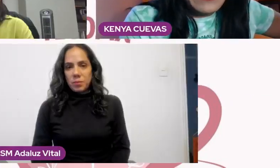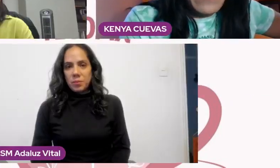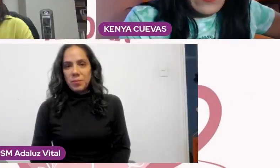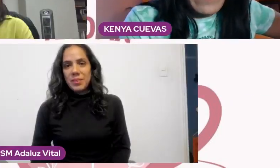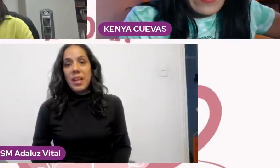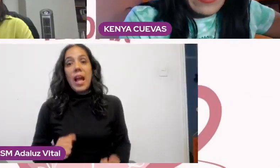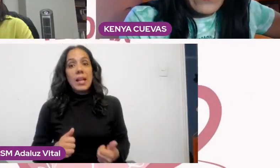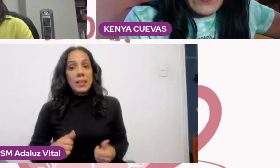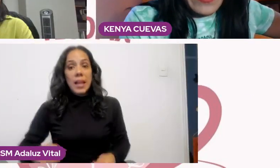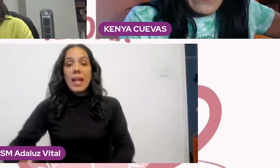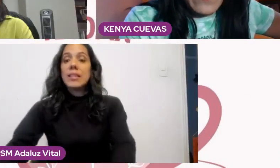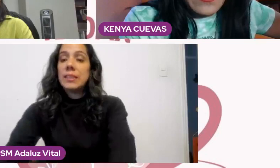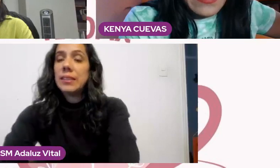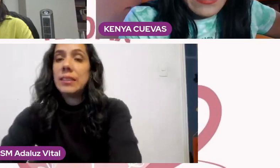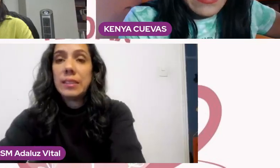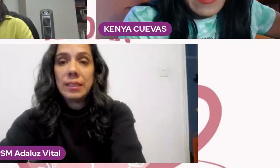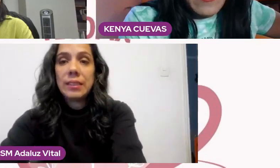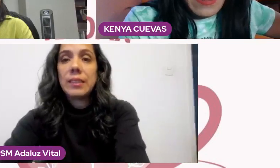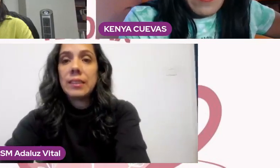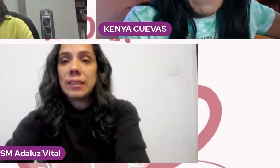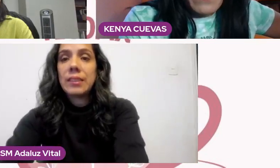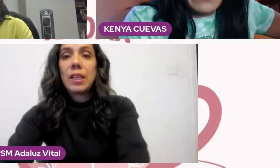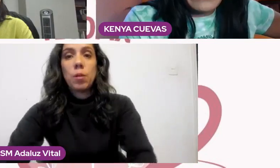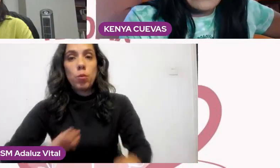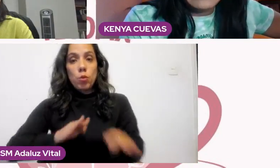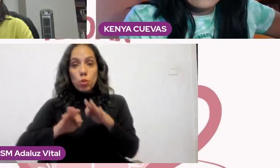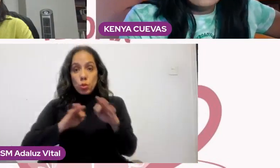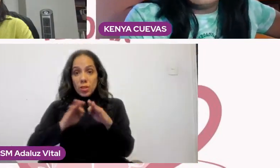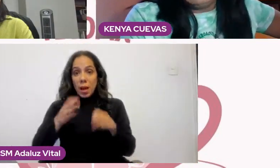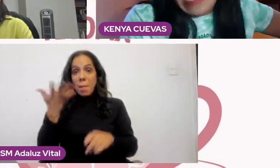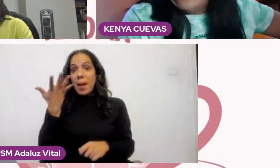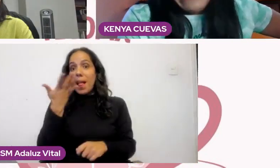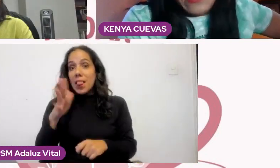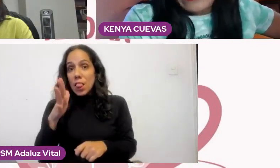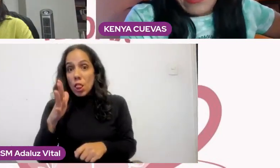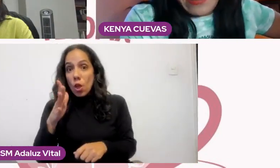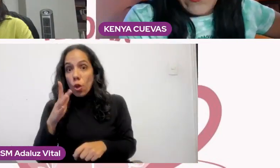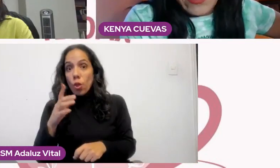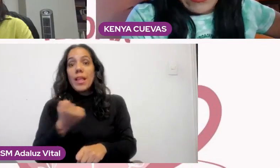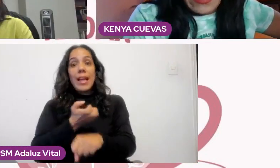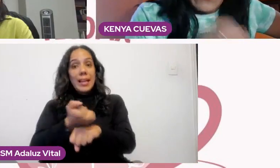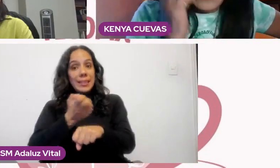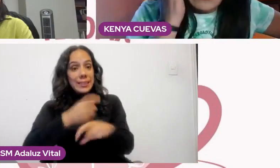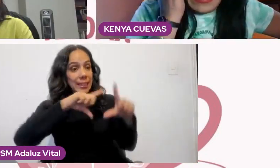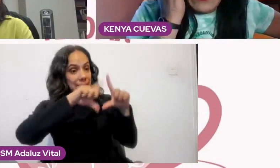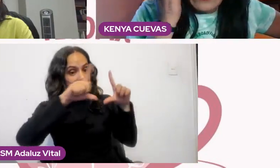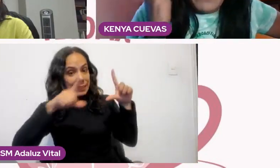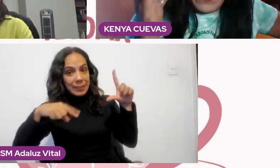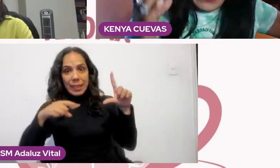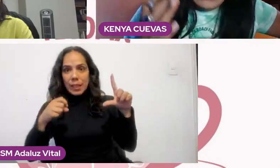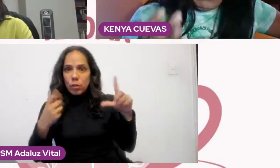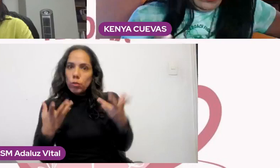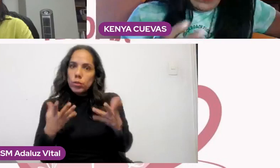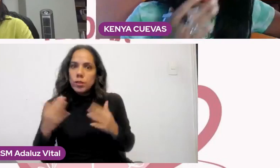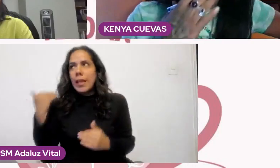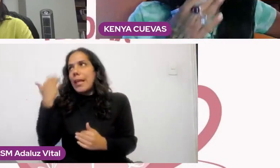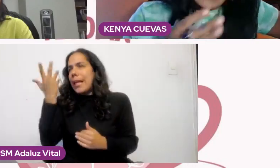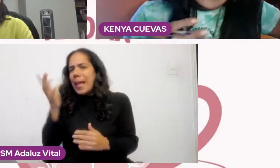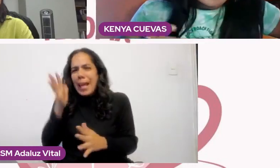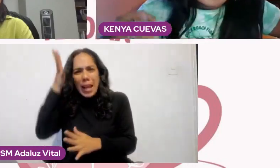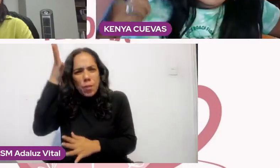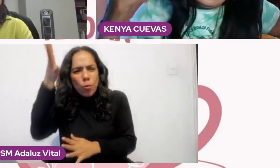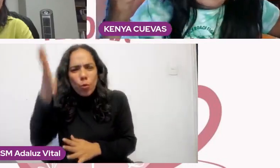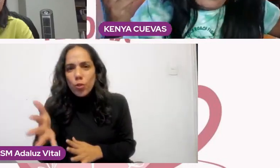también estamos trabajando alrededor de 10 estados de la República. La intención es llegar a los 32 estados y poder hacer un